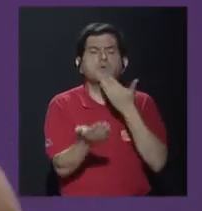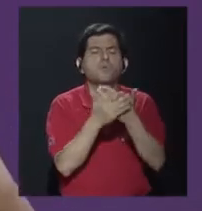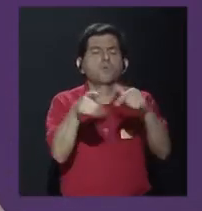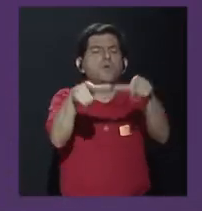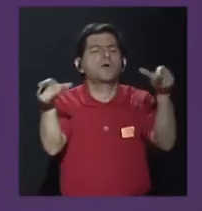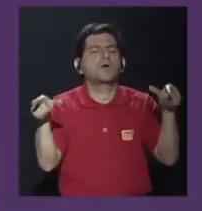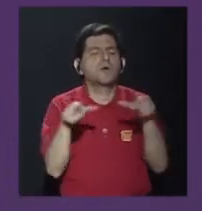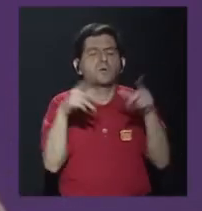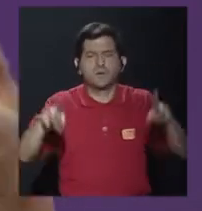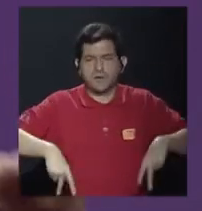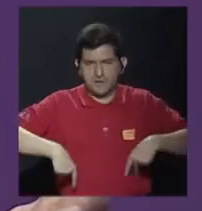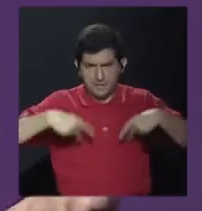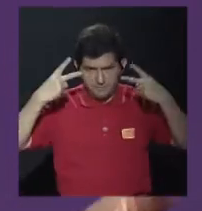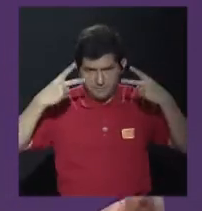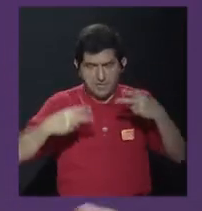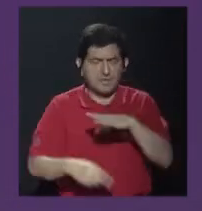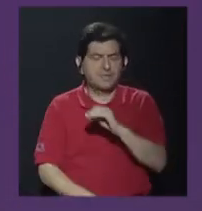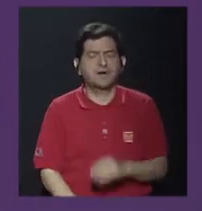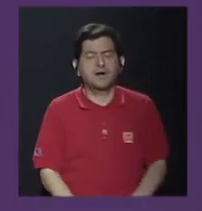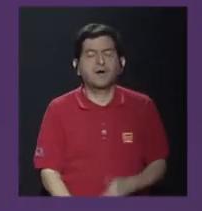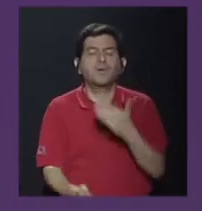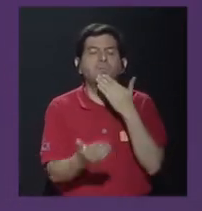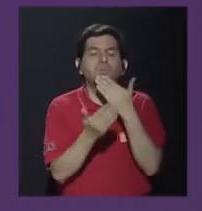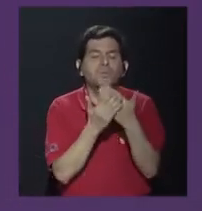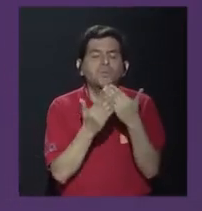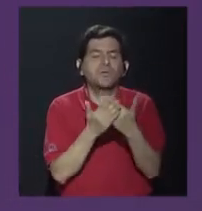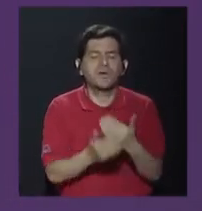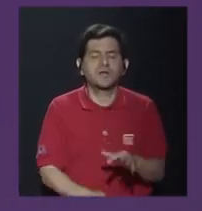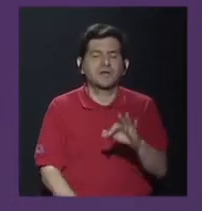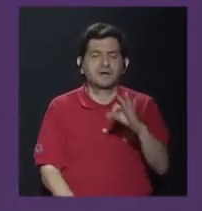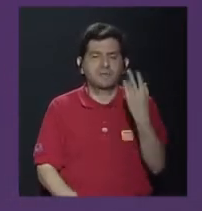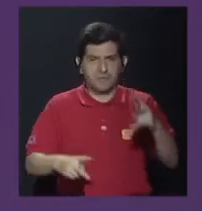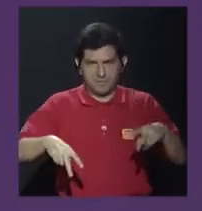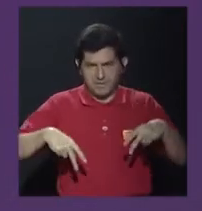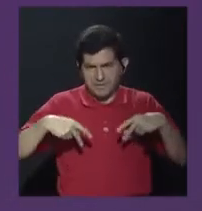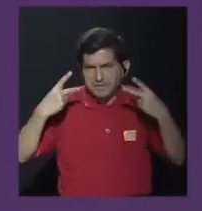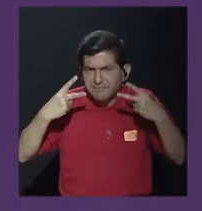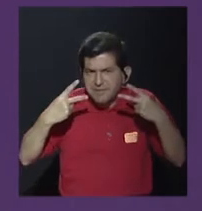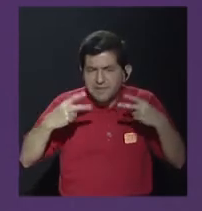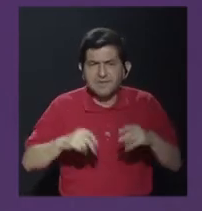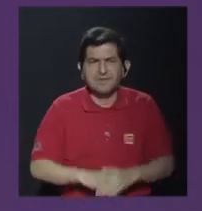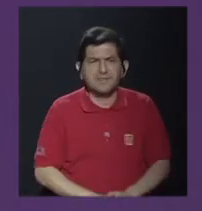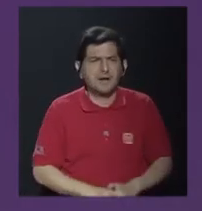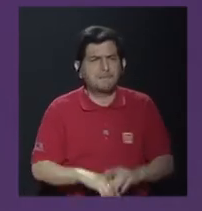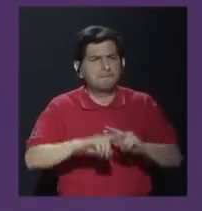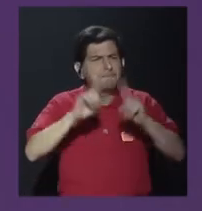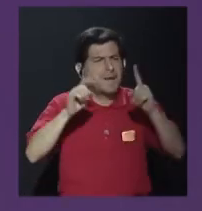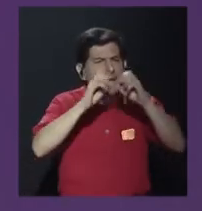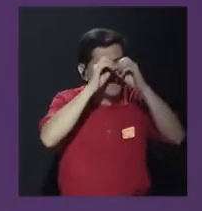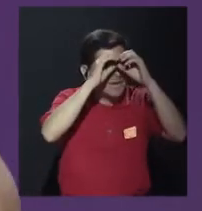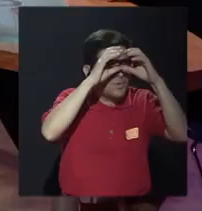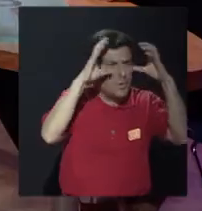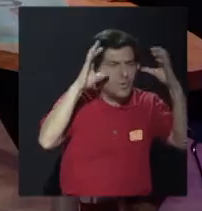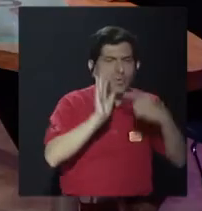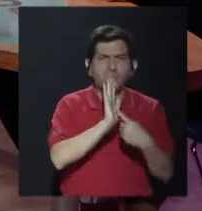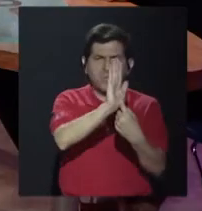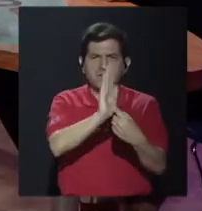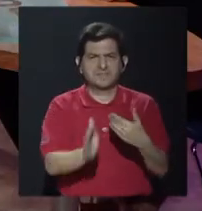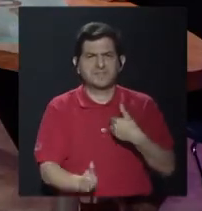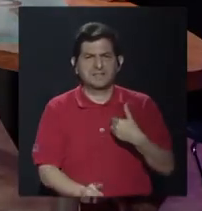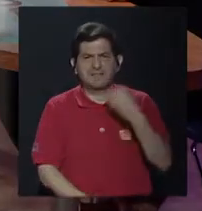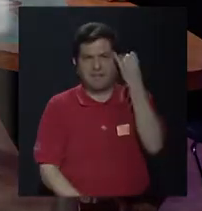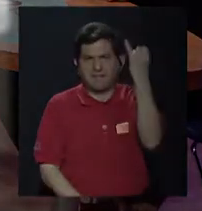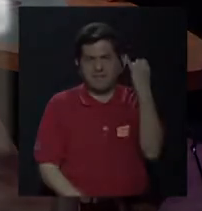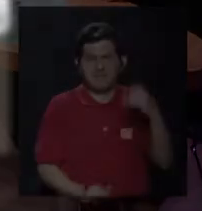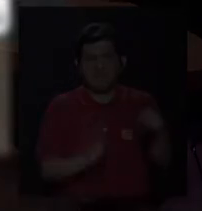lugar donde vivir o para buenos vivires. Pero sus burbujas de pensamiento, como en los cómics, dejan ver que tienen prejuicios.